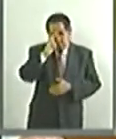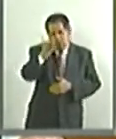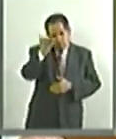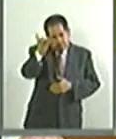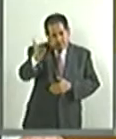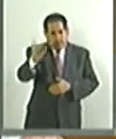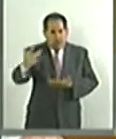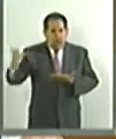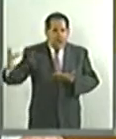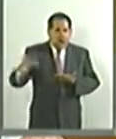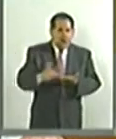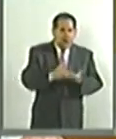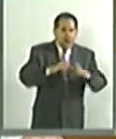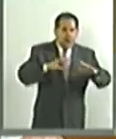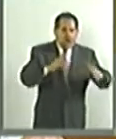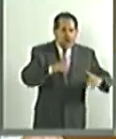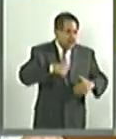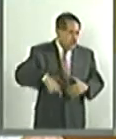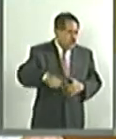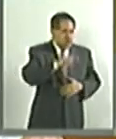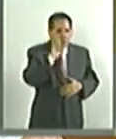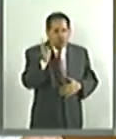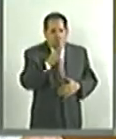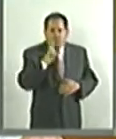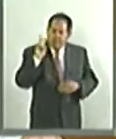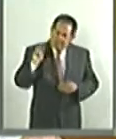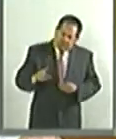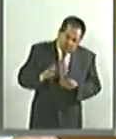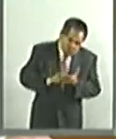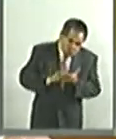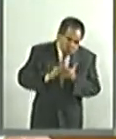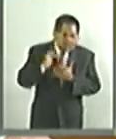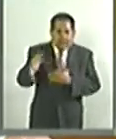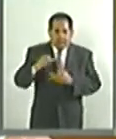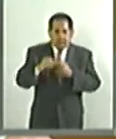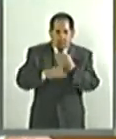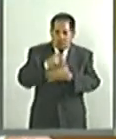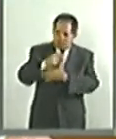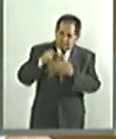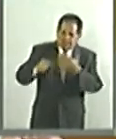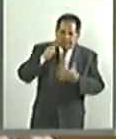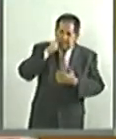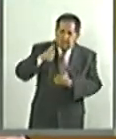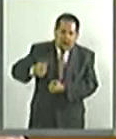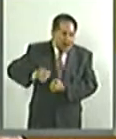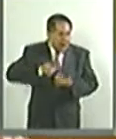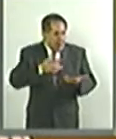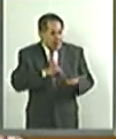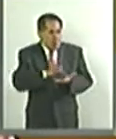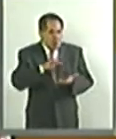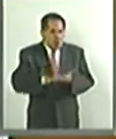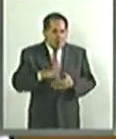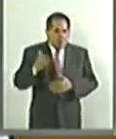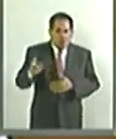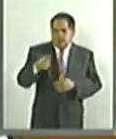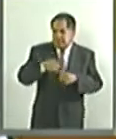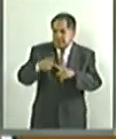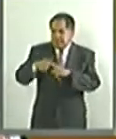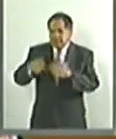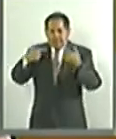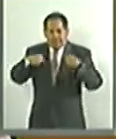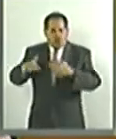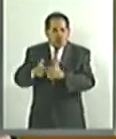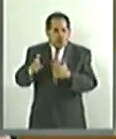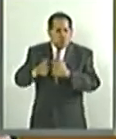apoyo en el presupuesto de la universidad. Agradezco todas las manifestaciones de los representantes de los